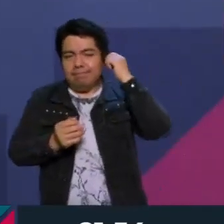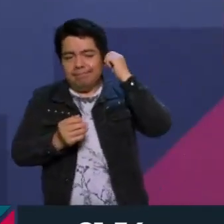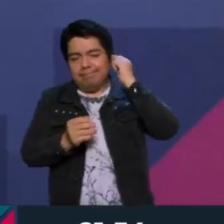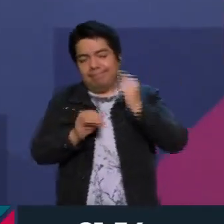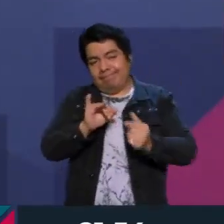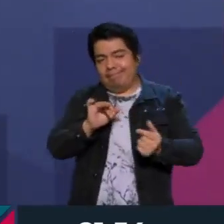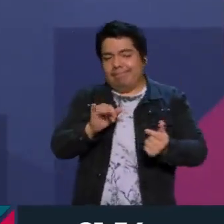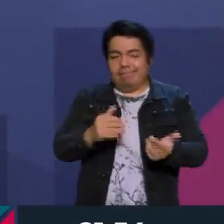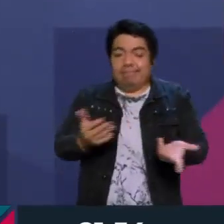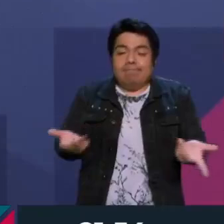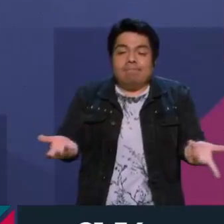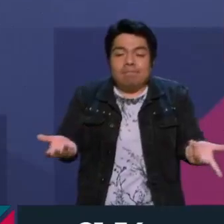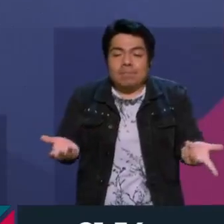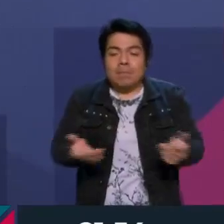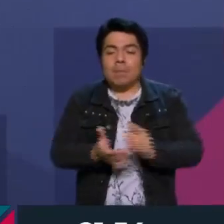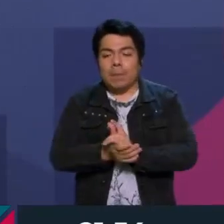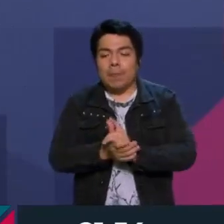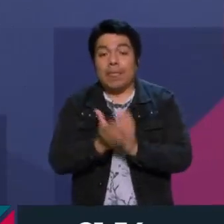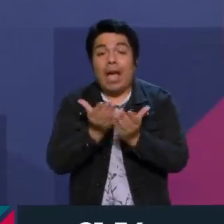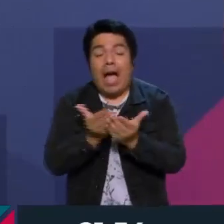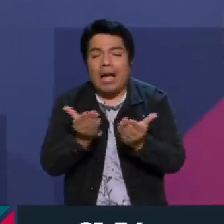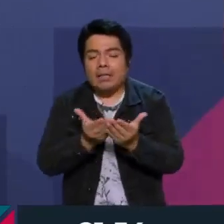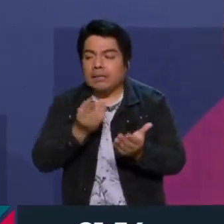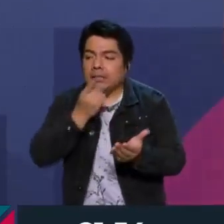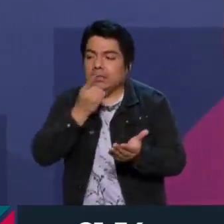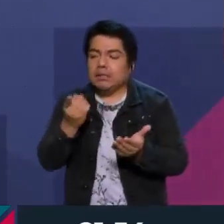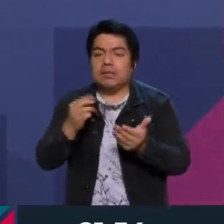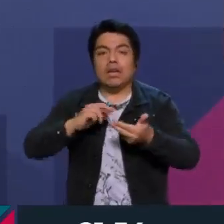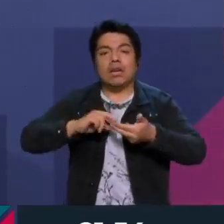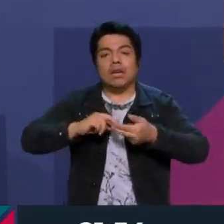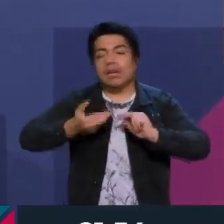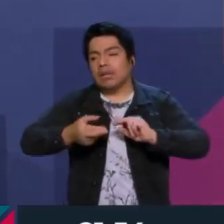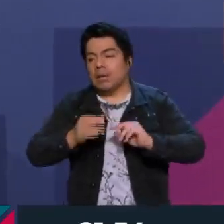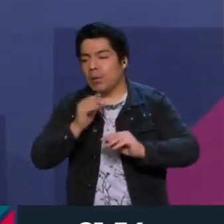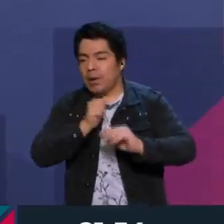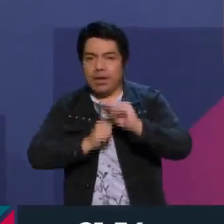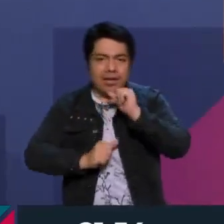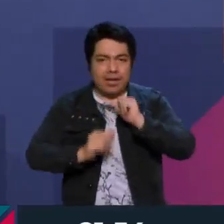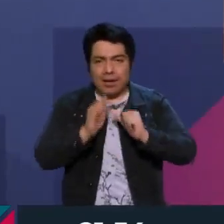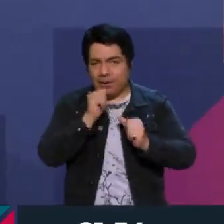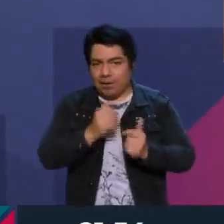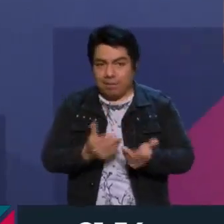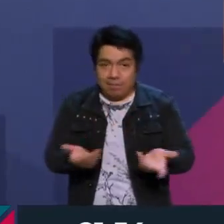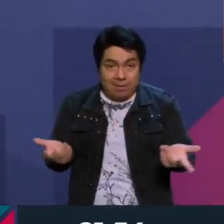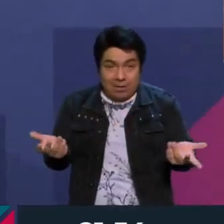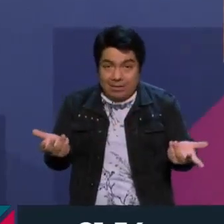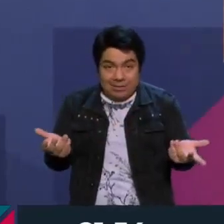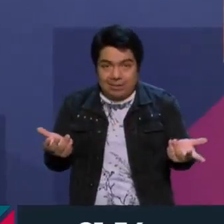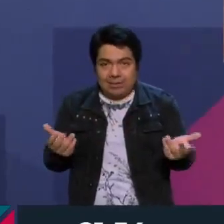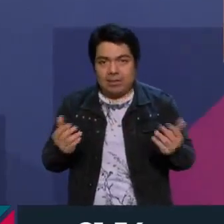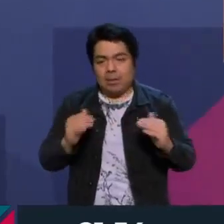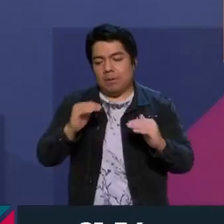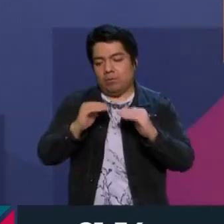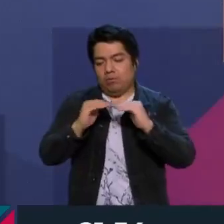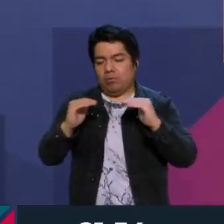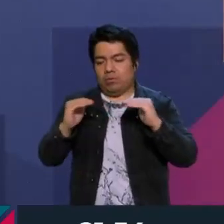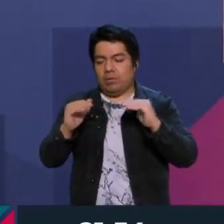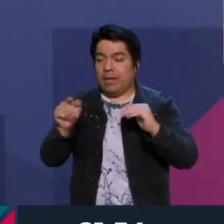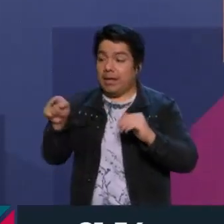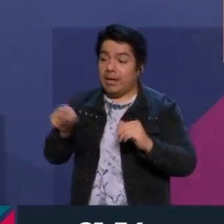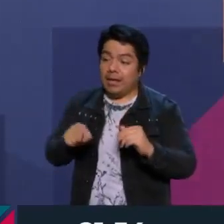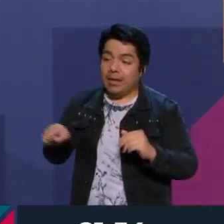cual plantear y decir, esta relación ya no puede seguir siendo de tal nivel de asimetría y tienen que entender